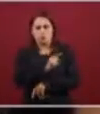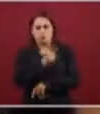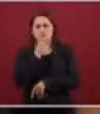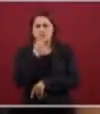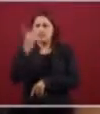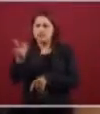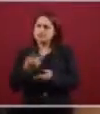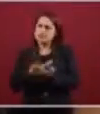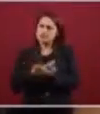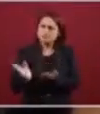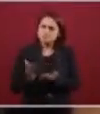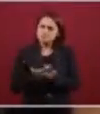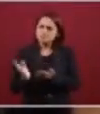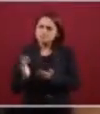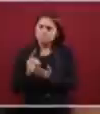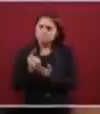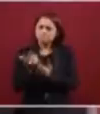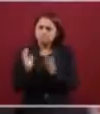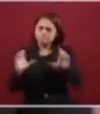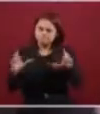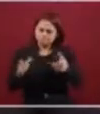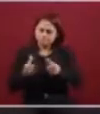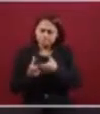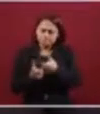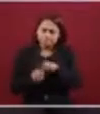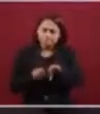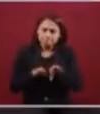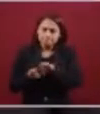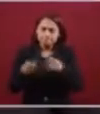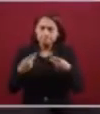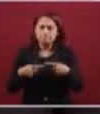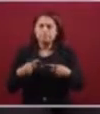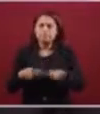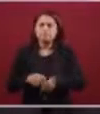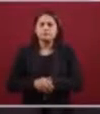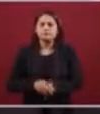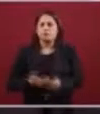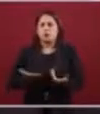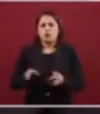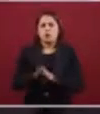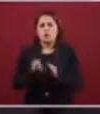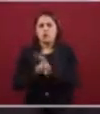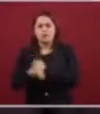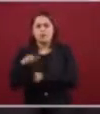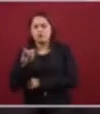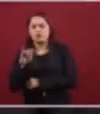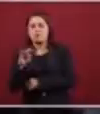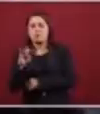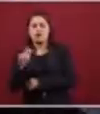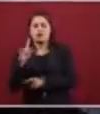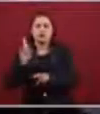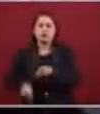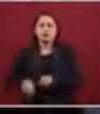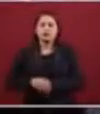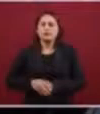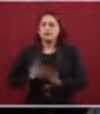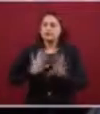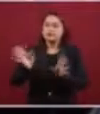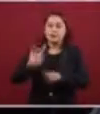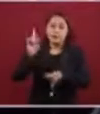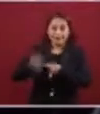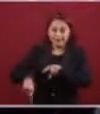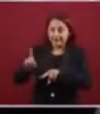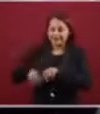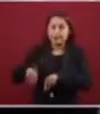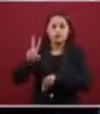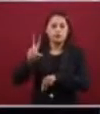Justicia y Metrópoli. No se está recortando secciones, se están haciendo una reingeniería de la redacción, se